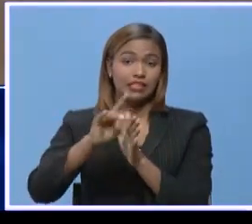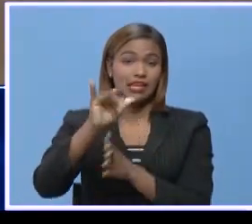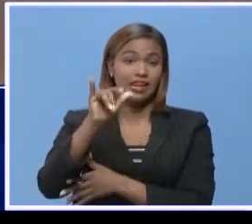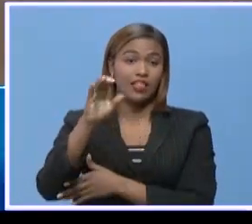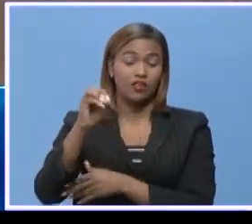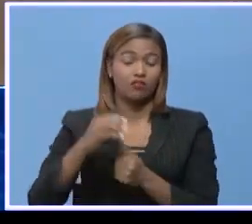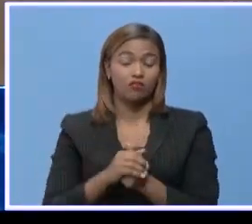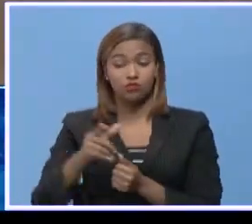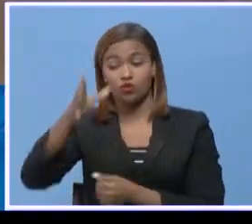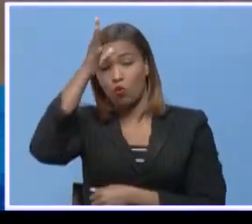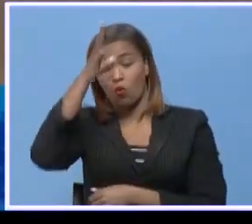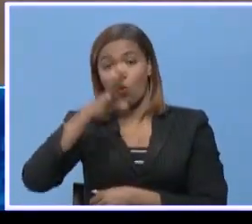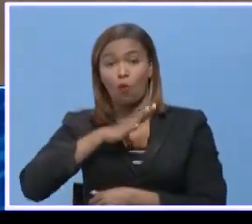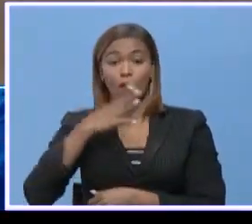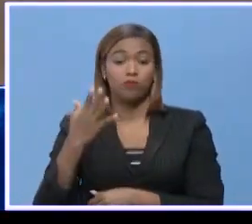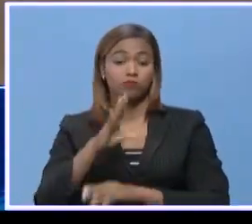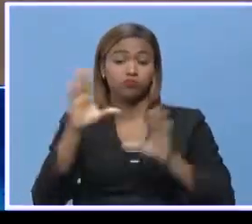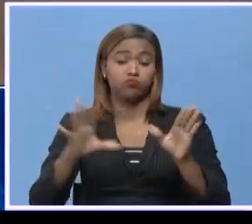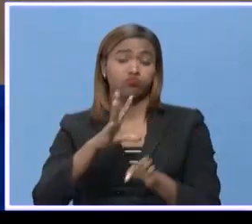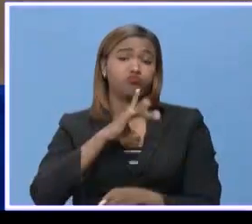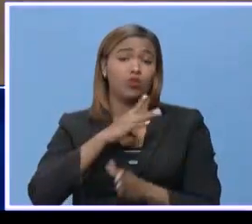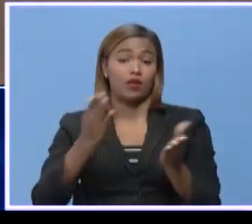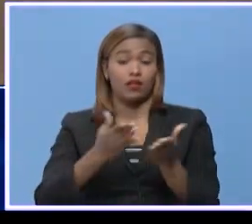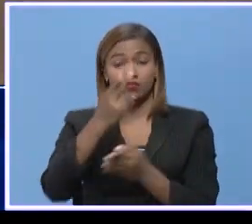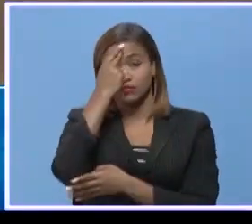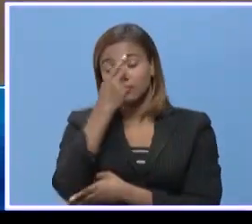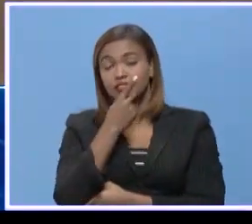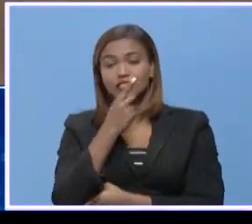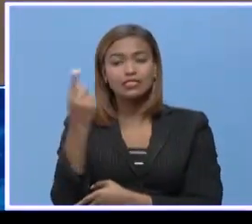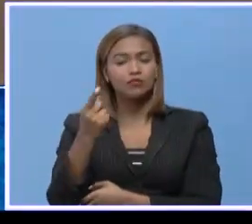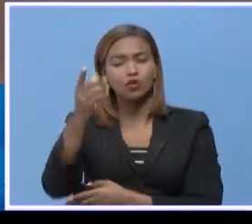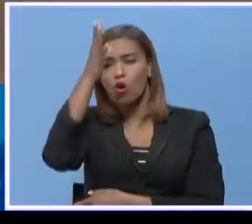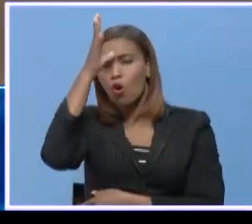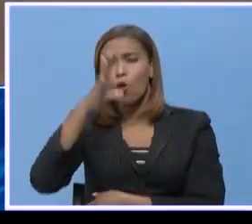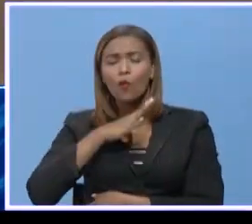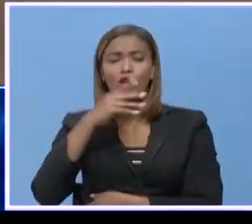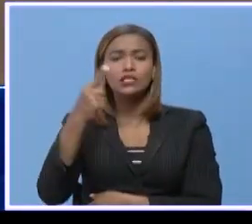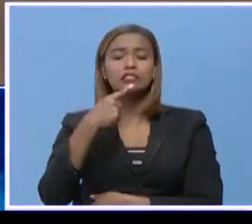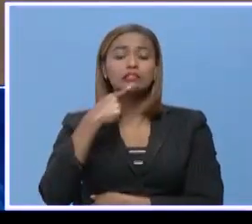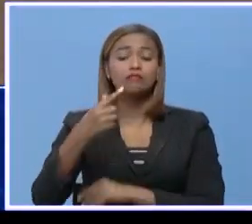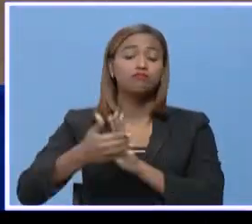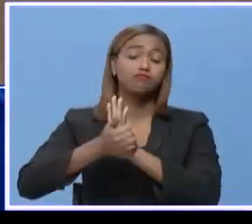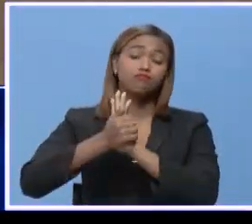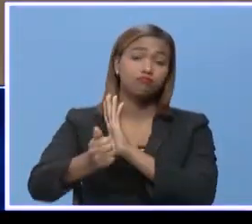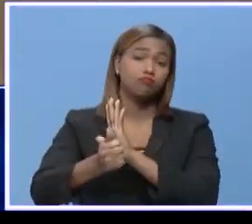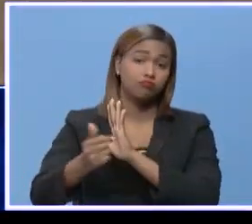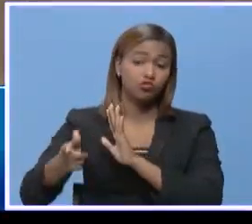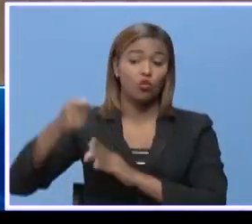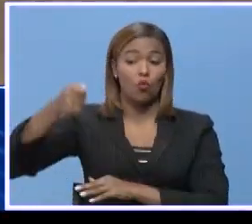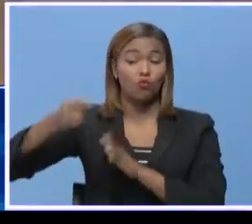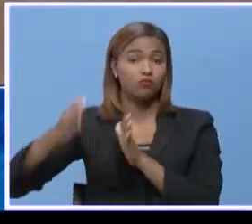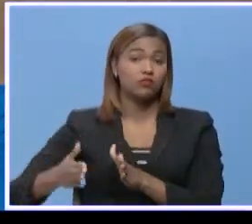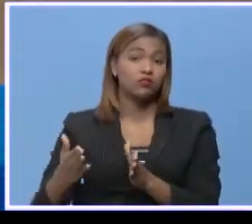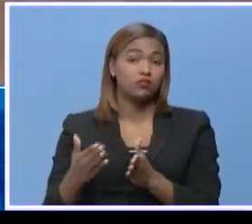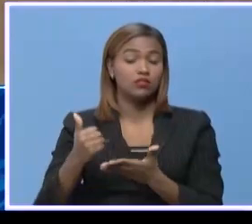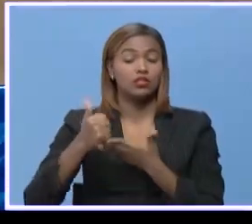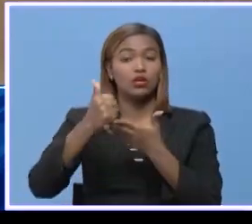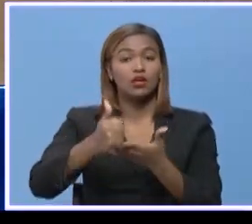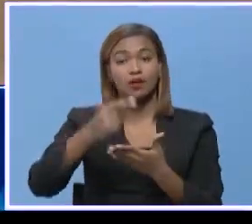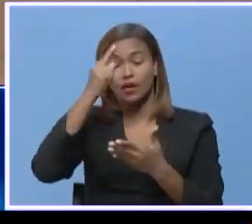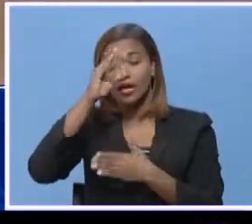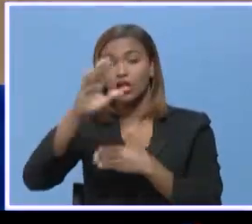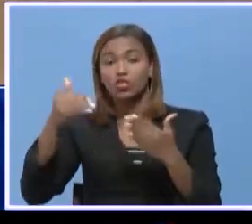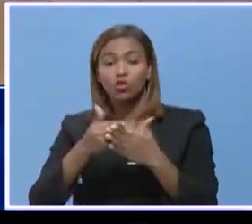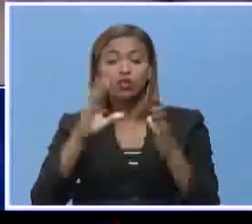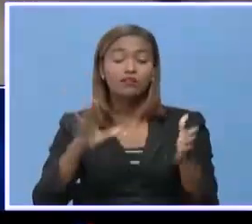que lo ha dado todo por este país y que ha sido un hombre que ha demostrado ser un juez en favor de